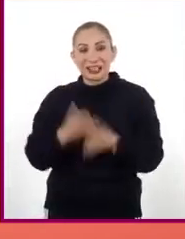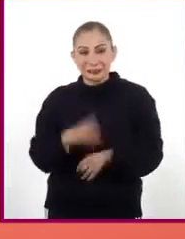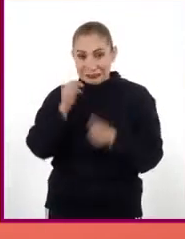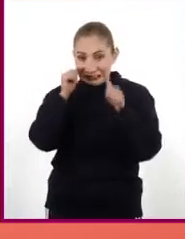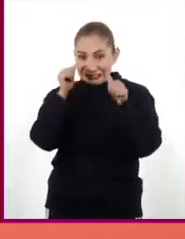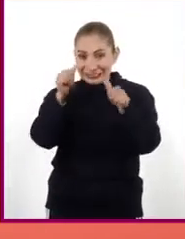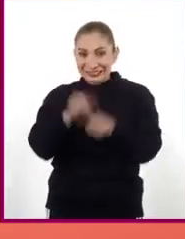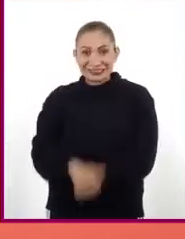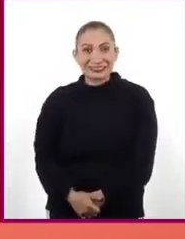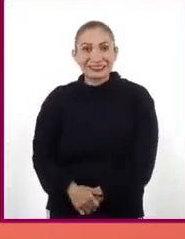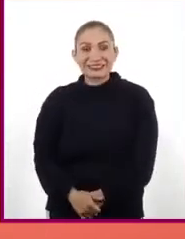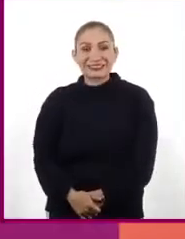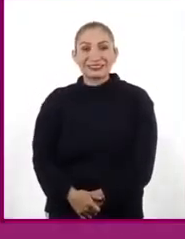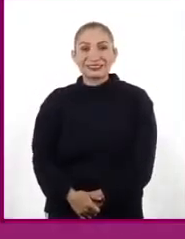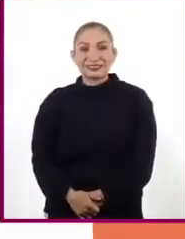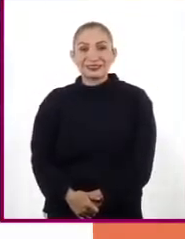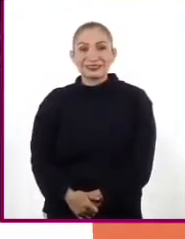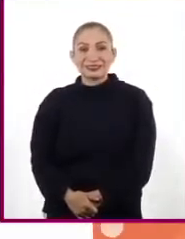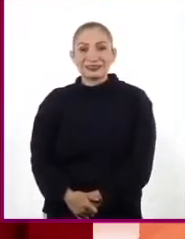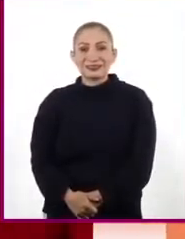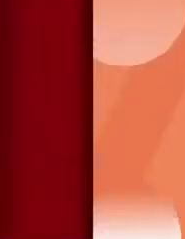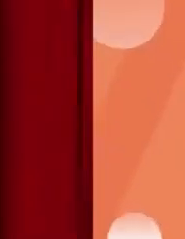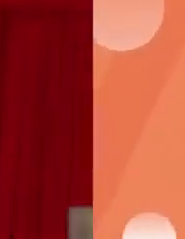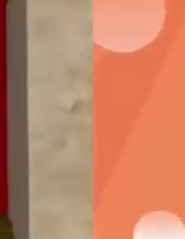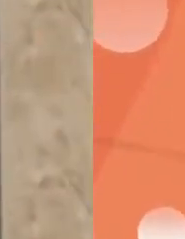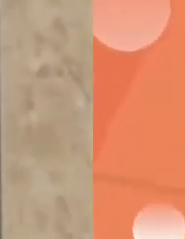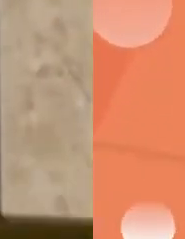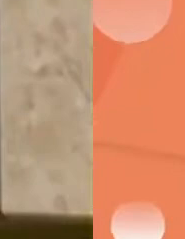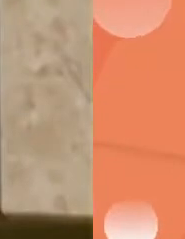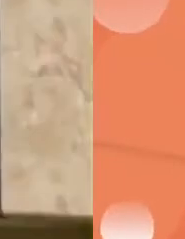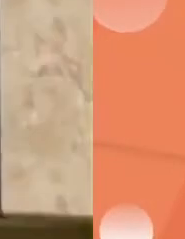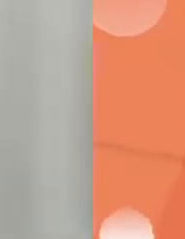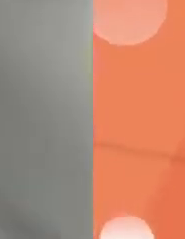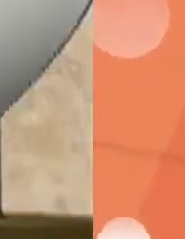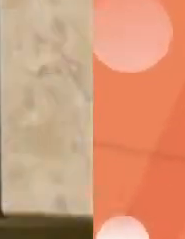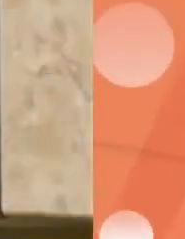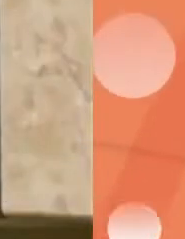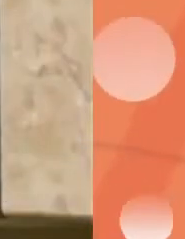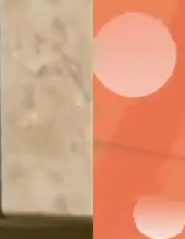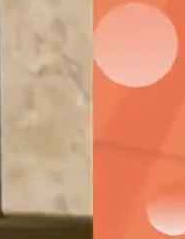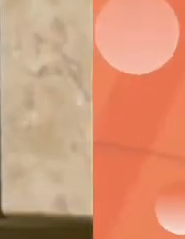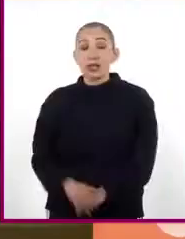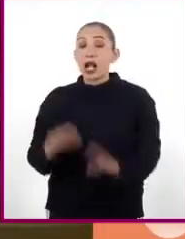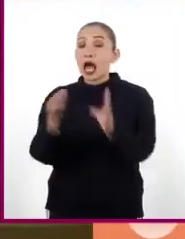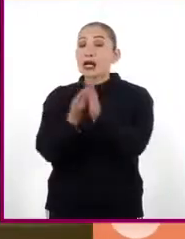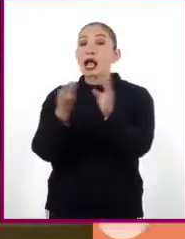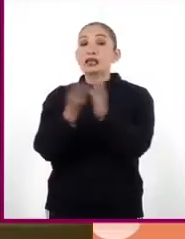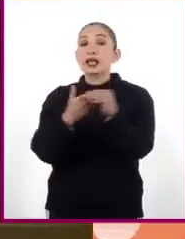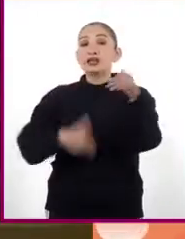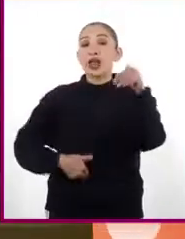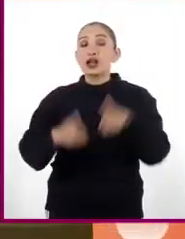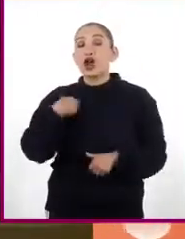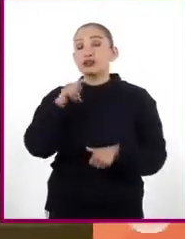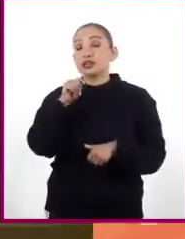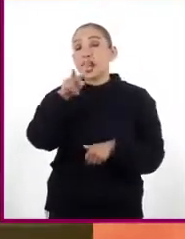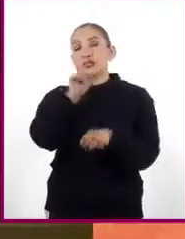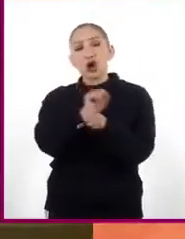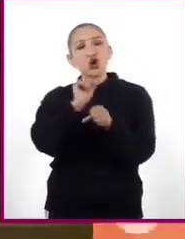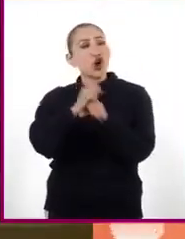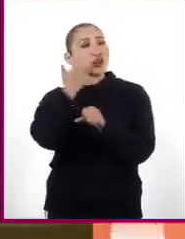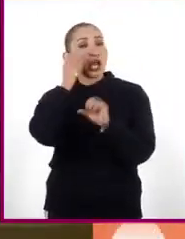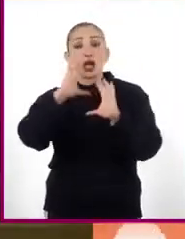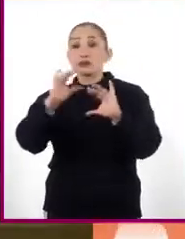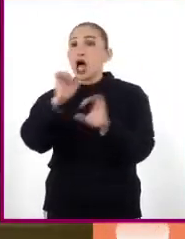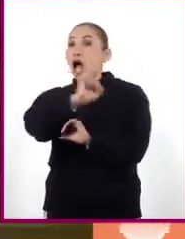Presten mucha atención. Le clase de teatro en telesecundaria no busca